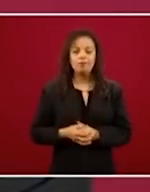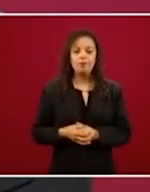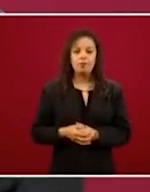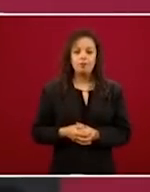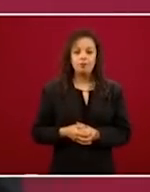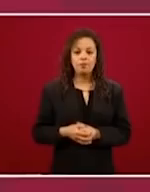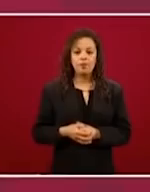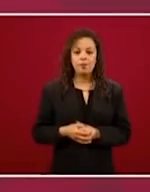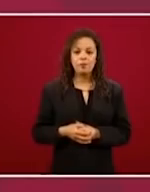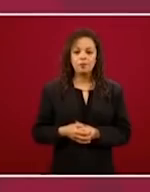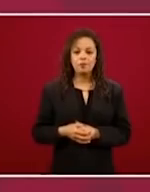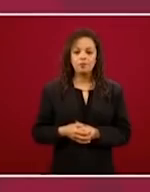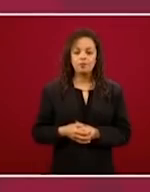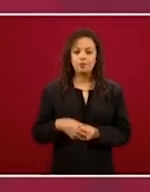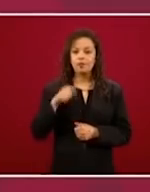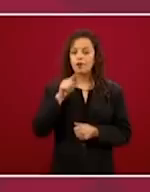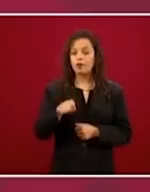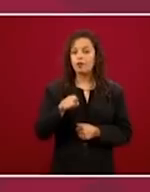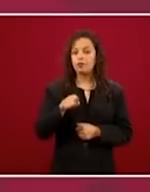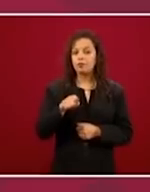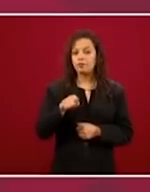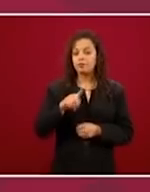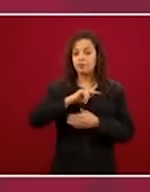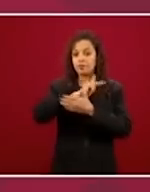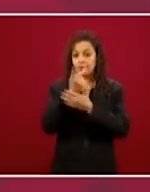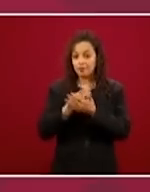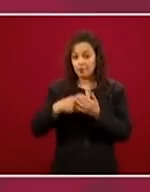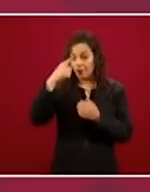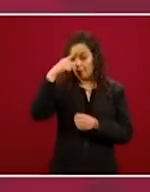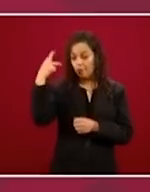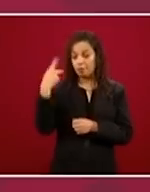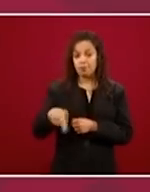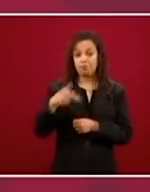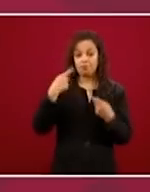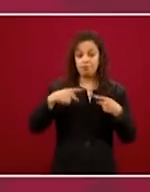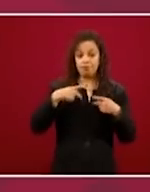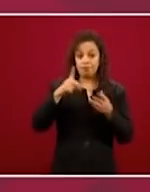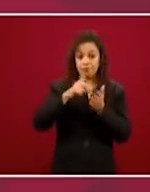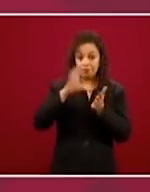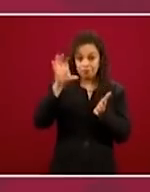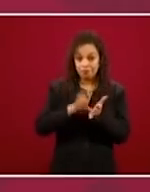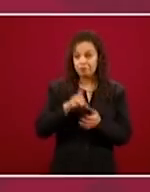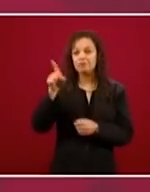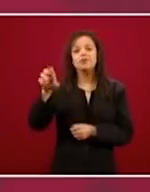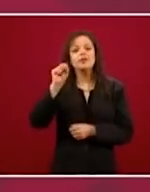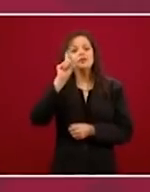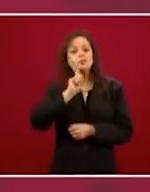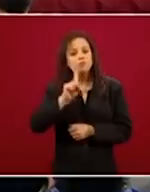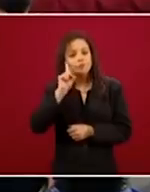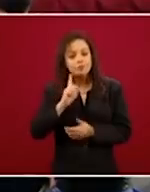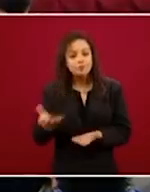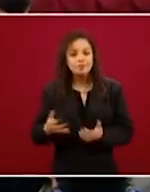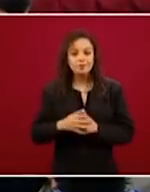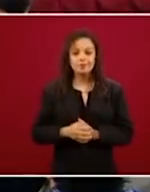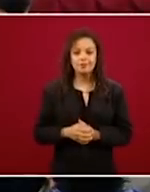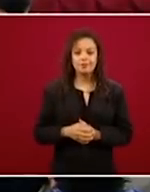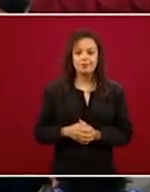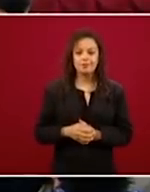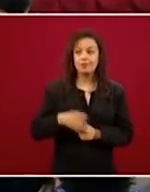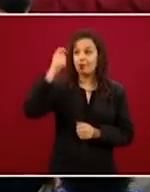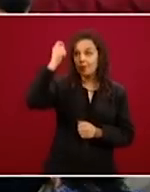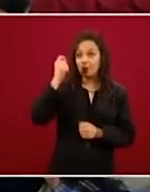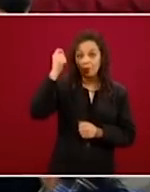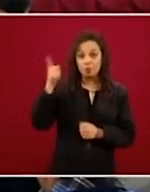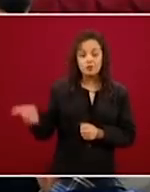y la que atiende el programa de personas con discapacidad mujer las becas mujer